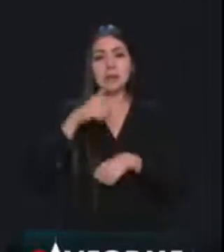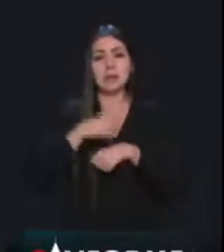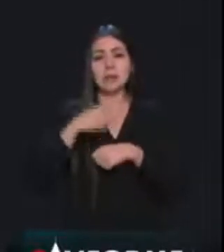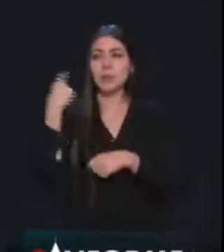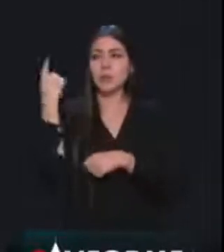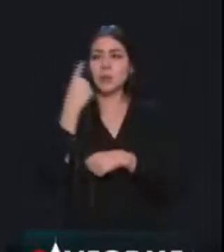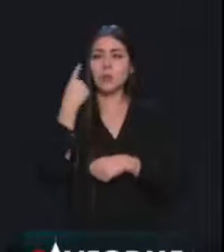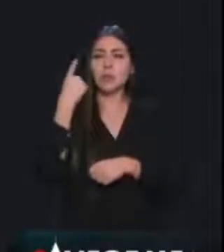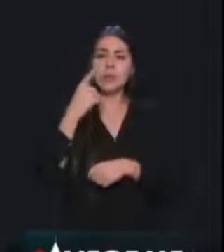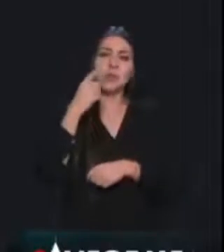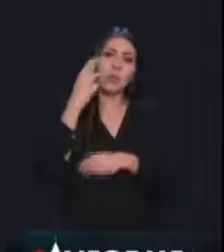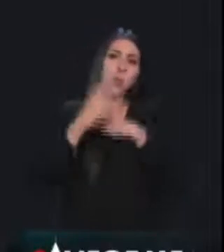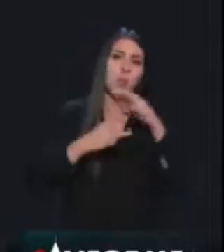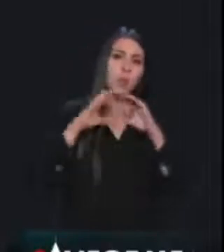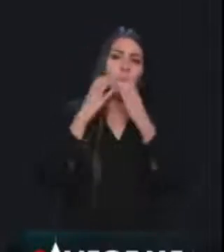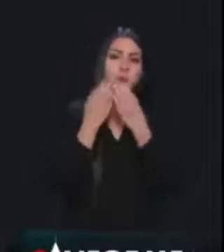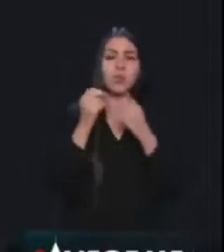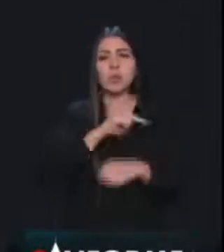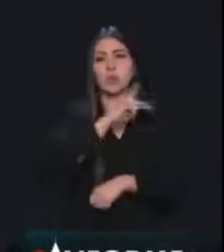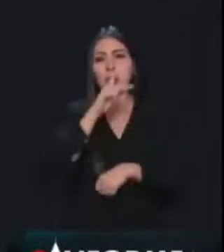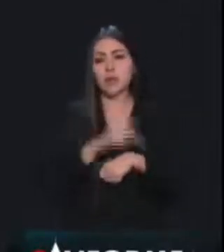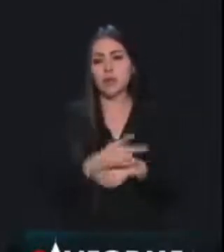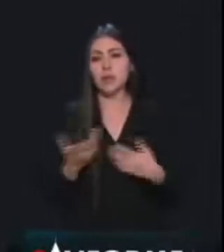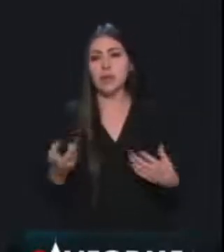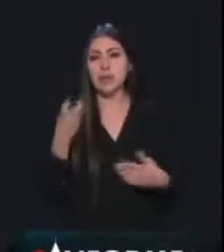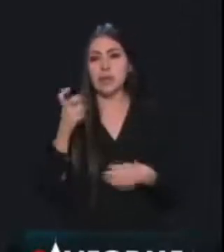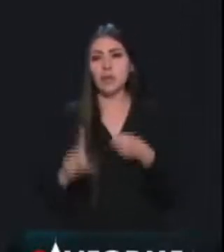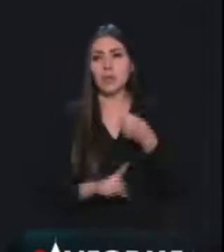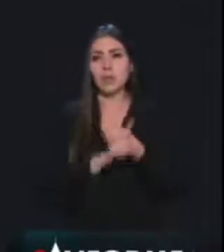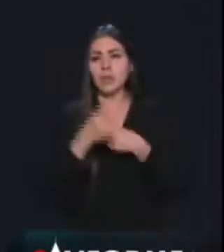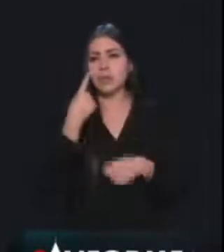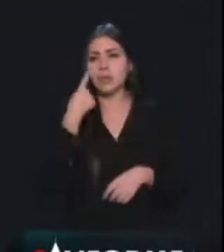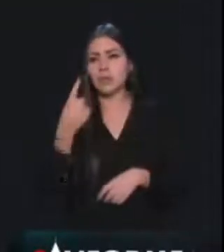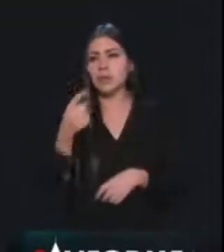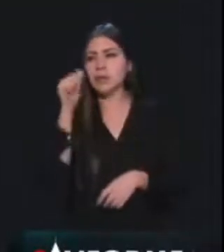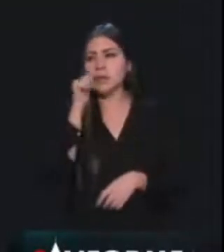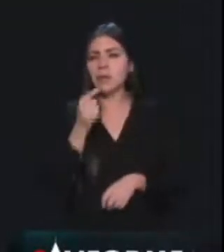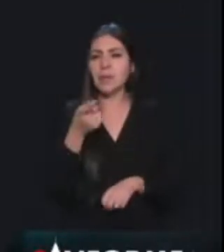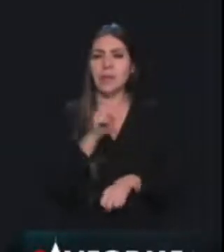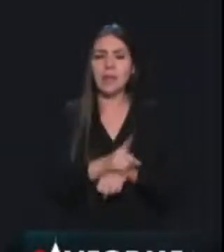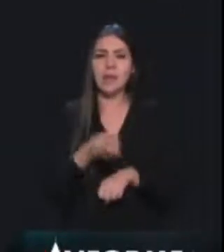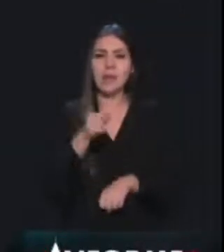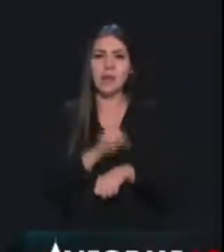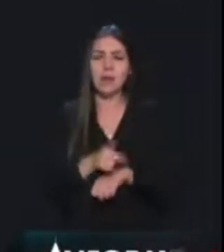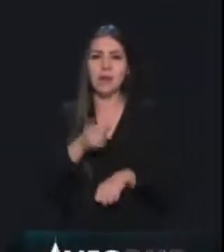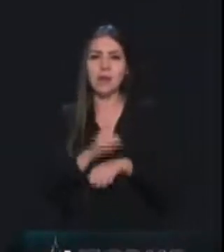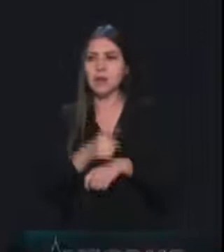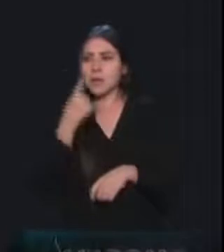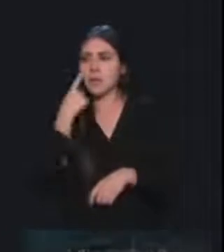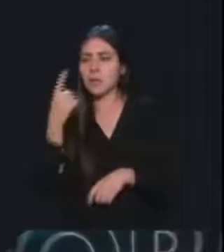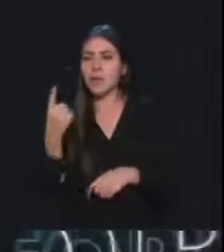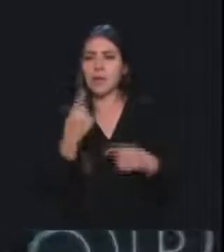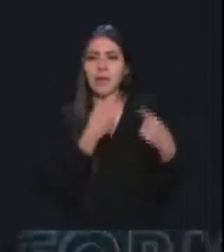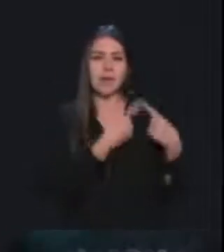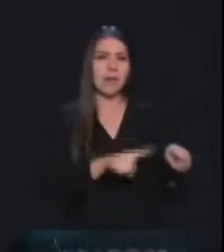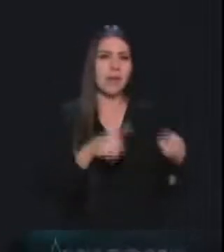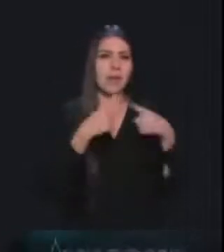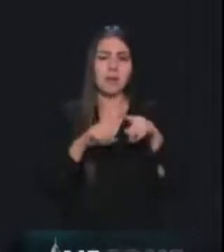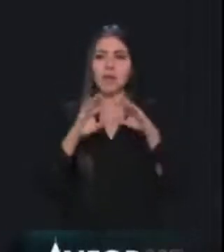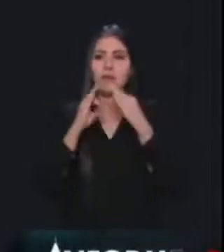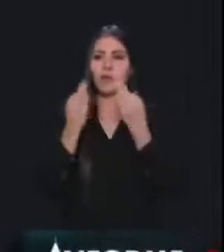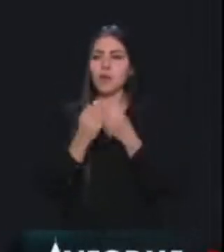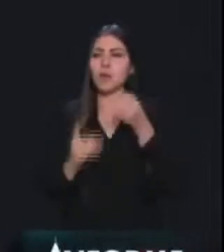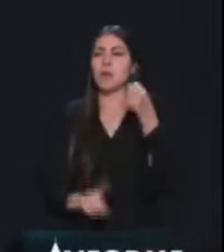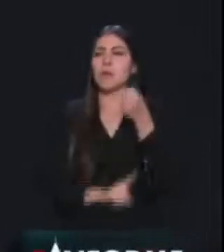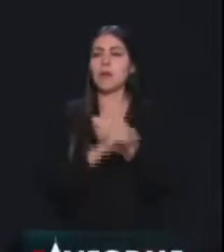nivel de país, un riesgo que vemos todos los días, las amenazas de distinto tipo,